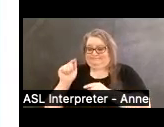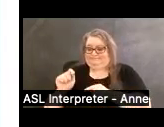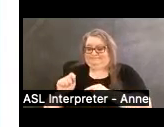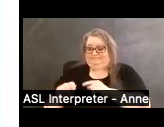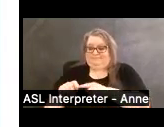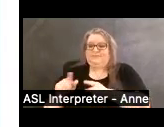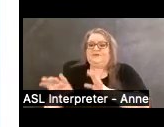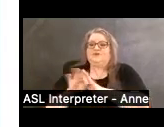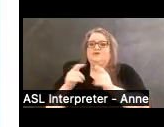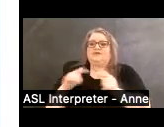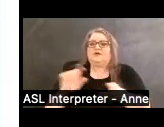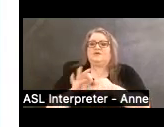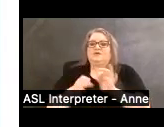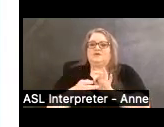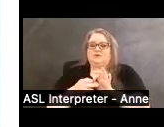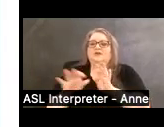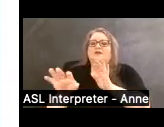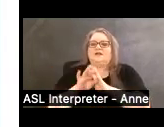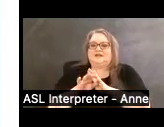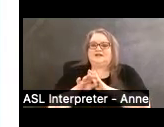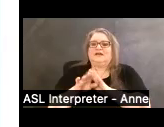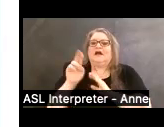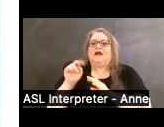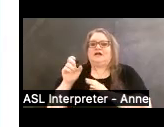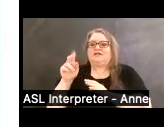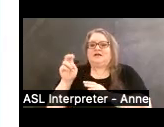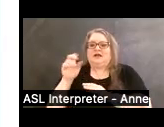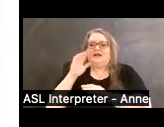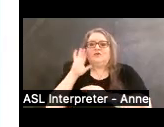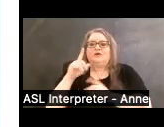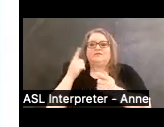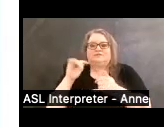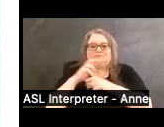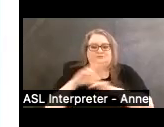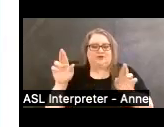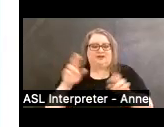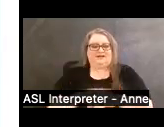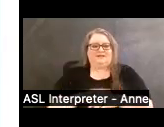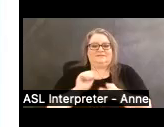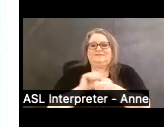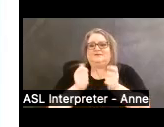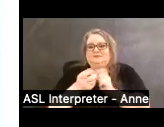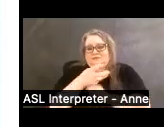choose your language and make sure you click on done, and you'll be set. Switching to Spanish.